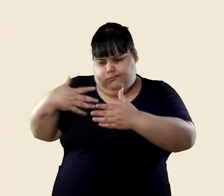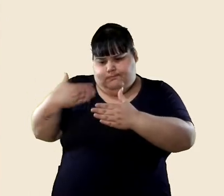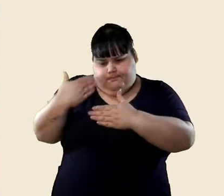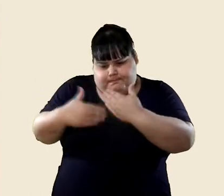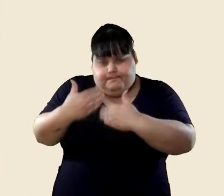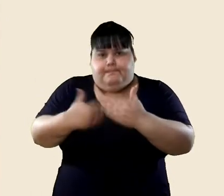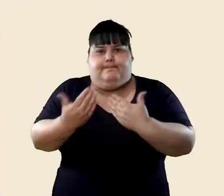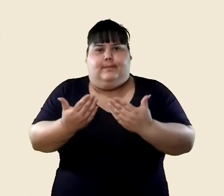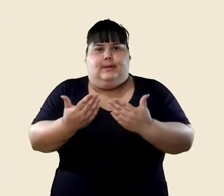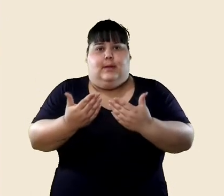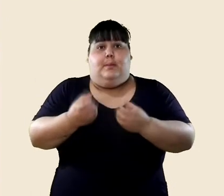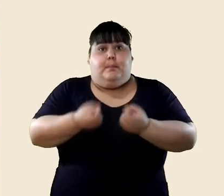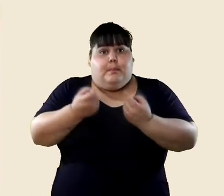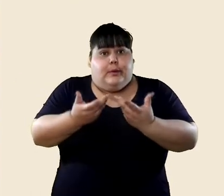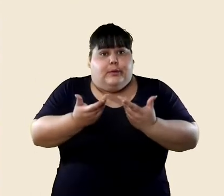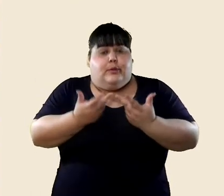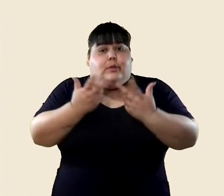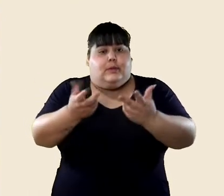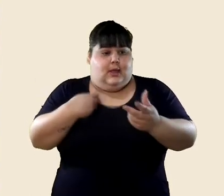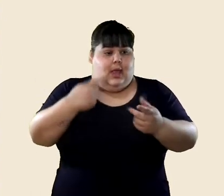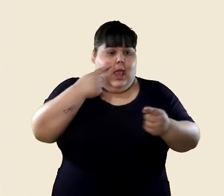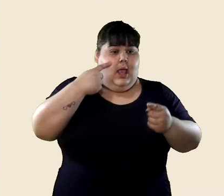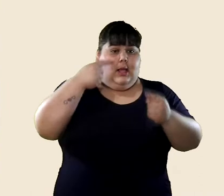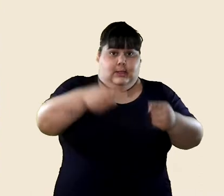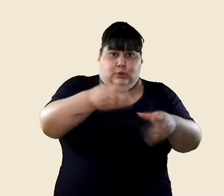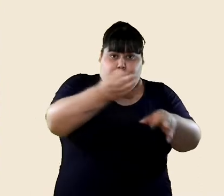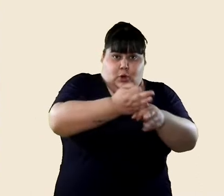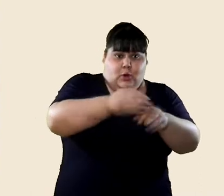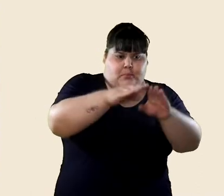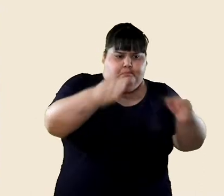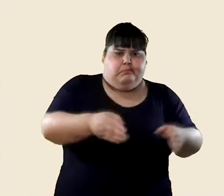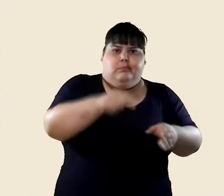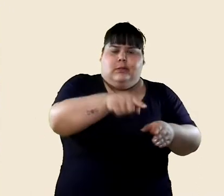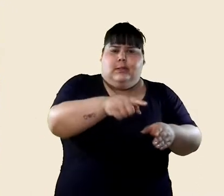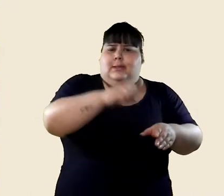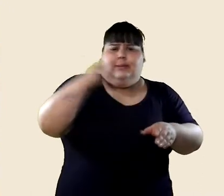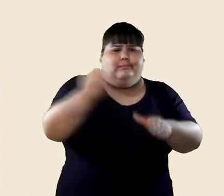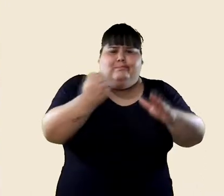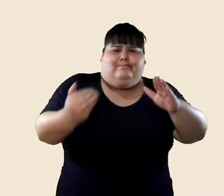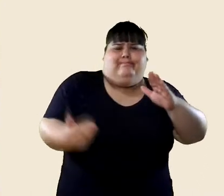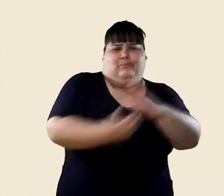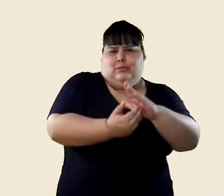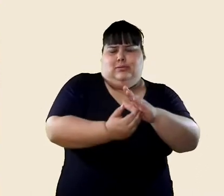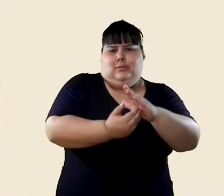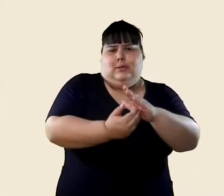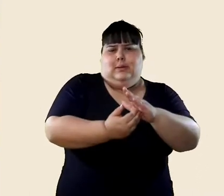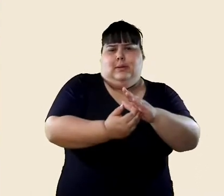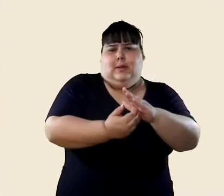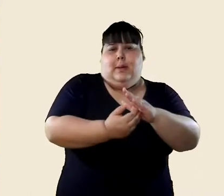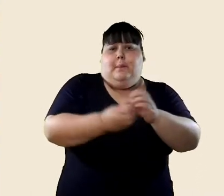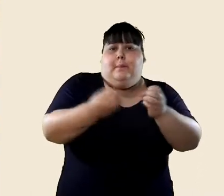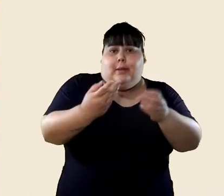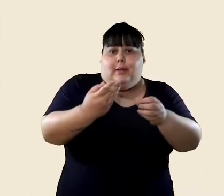Por eso decía, la institución escolar es como la más importante en estos momentos y la